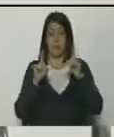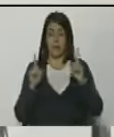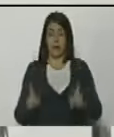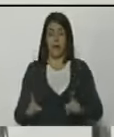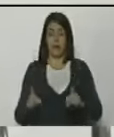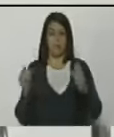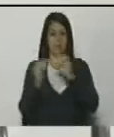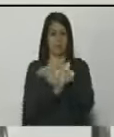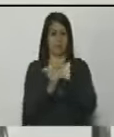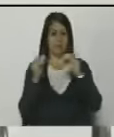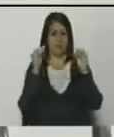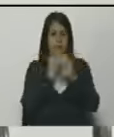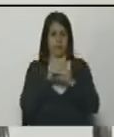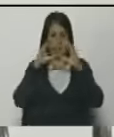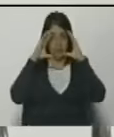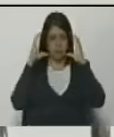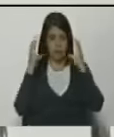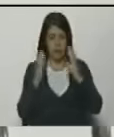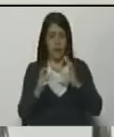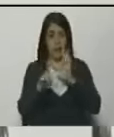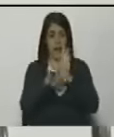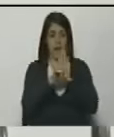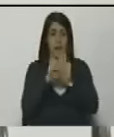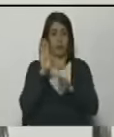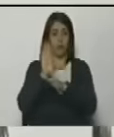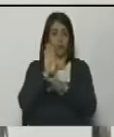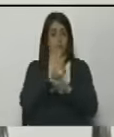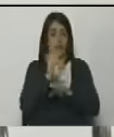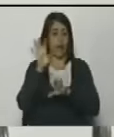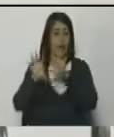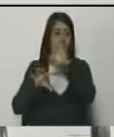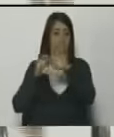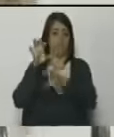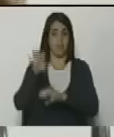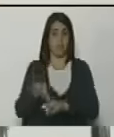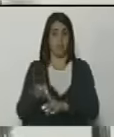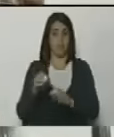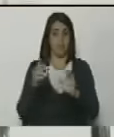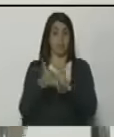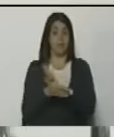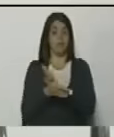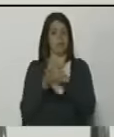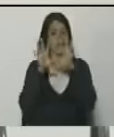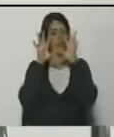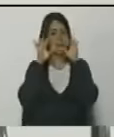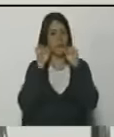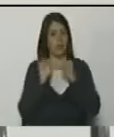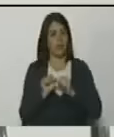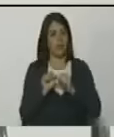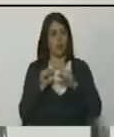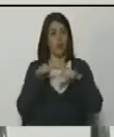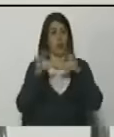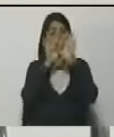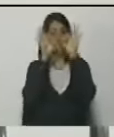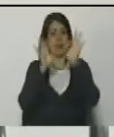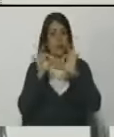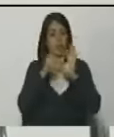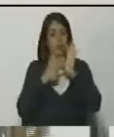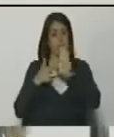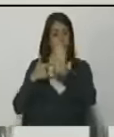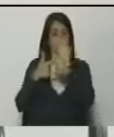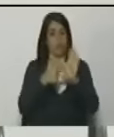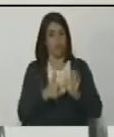la contradicción central de las leyes que protegen a los animales es que son interpretadas de una manera que refleja